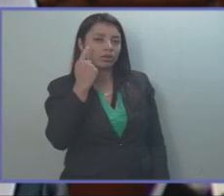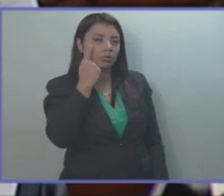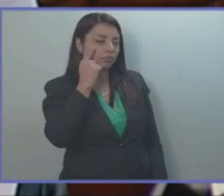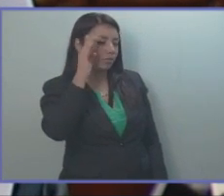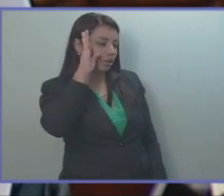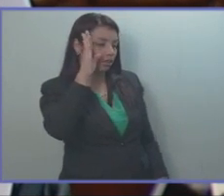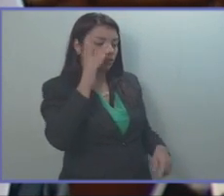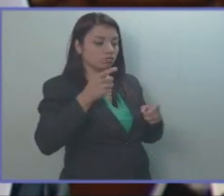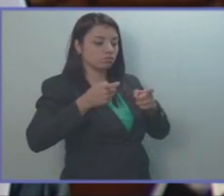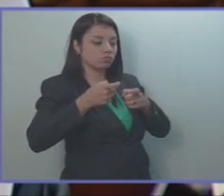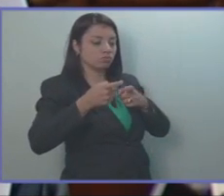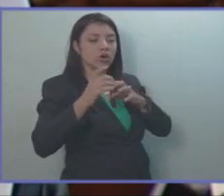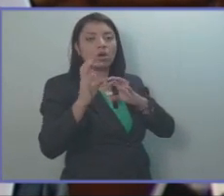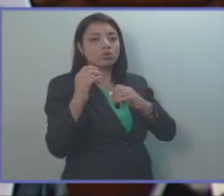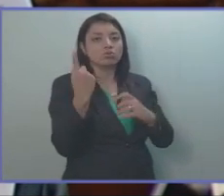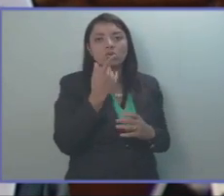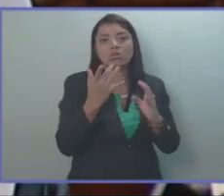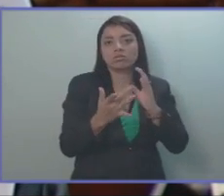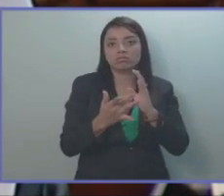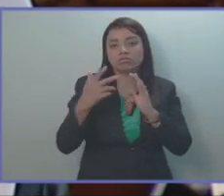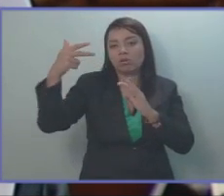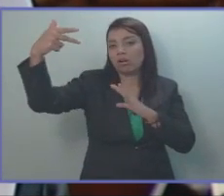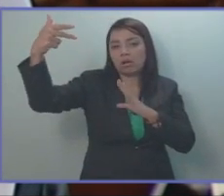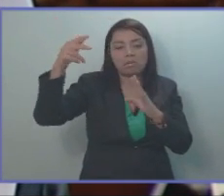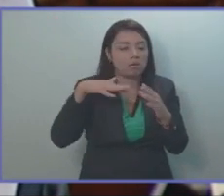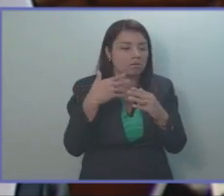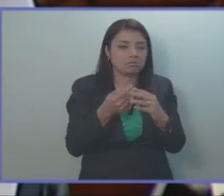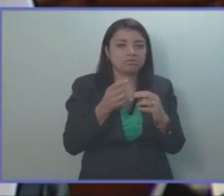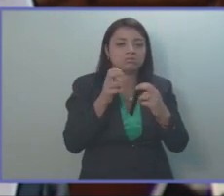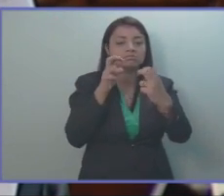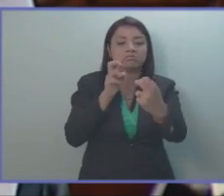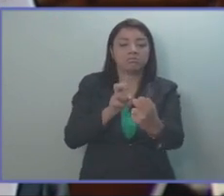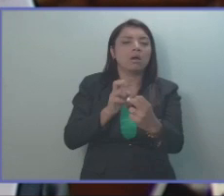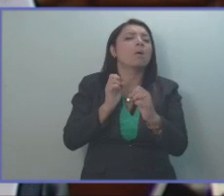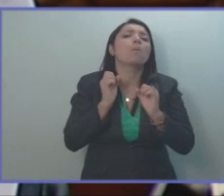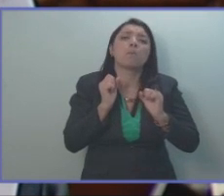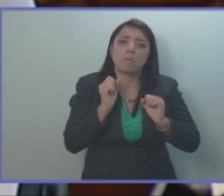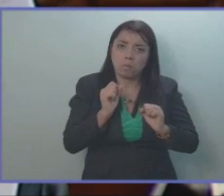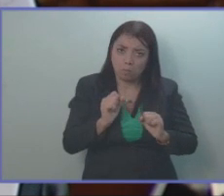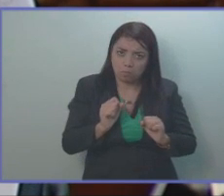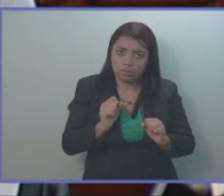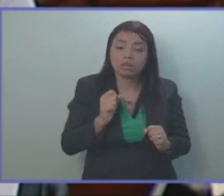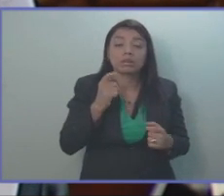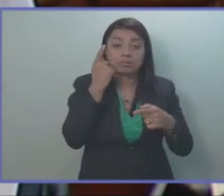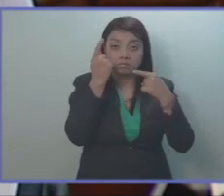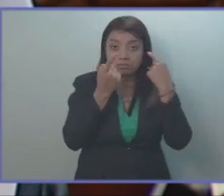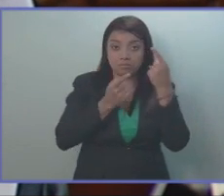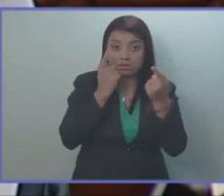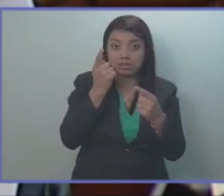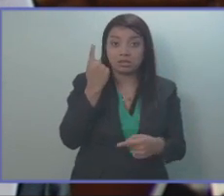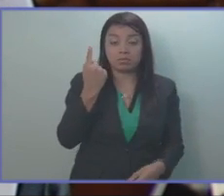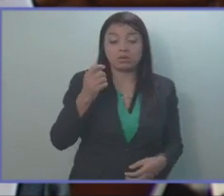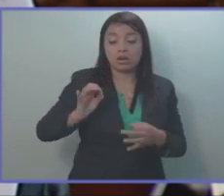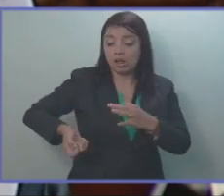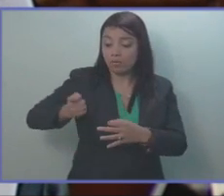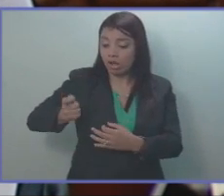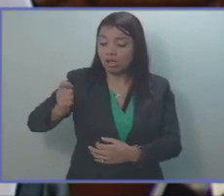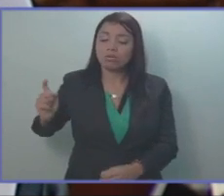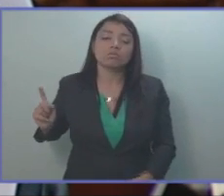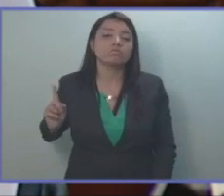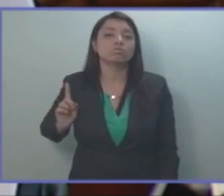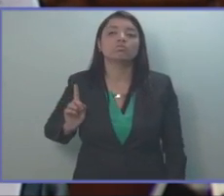tecnológicos. En cualquier caso, será permitida la visita de su defensor nombrado, la que